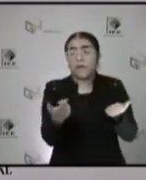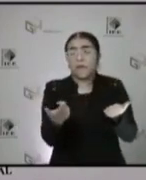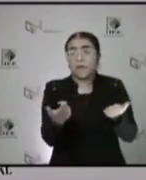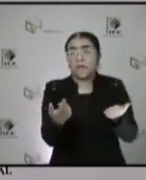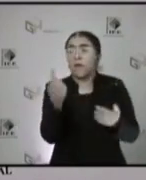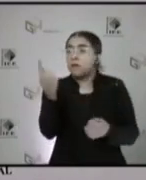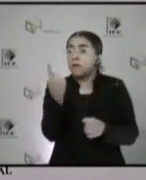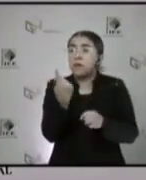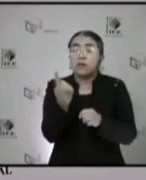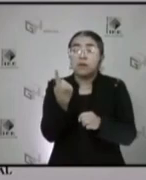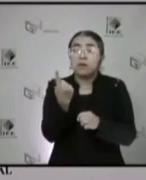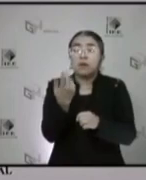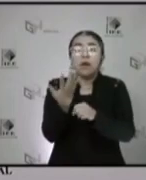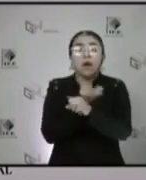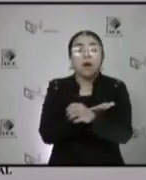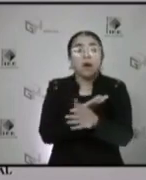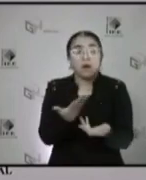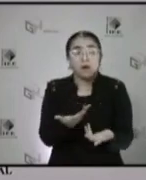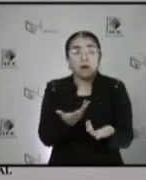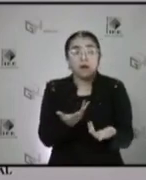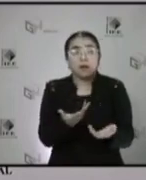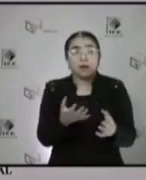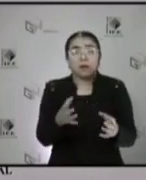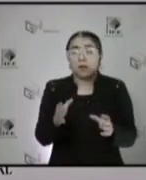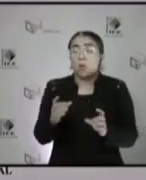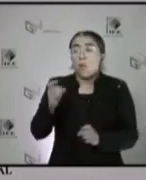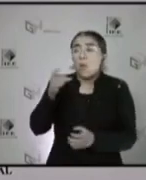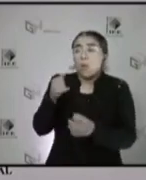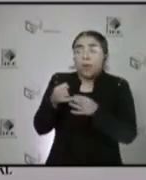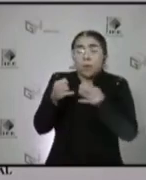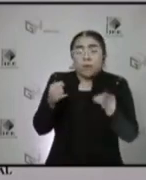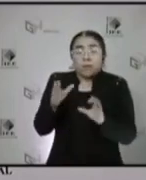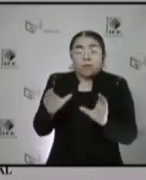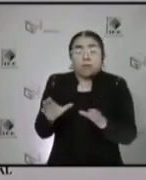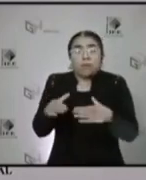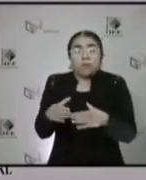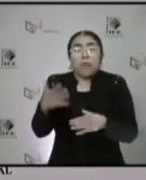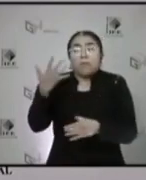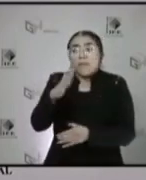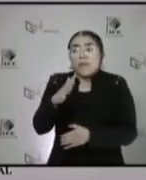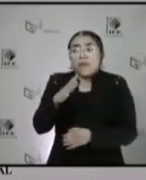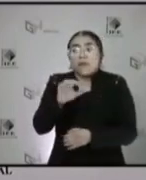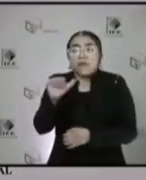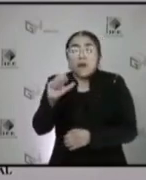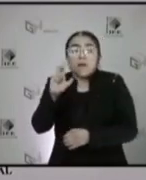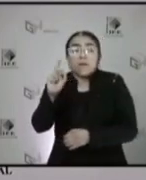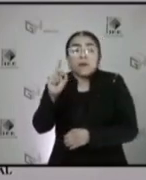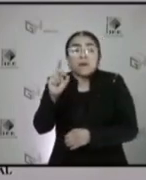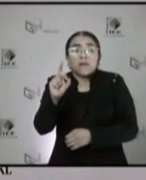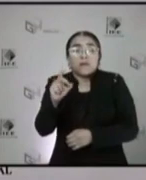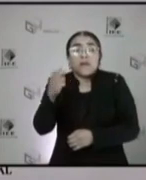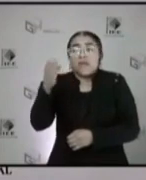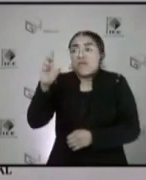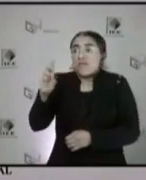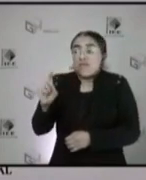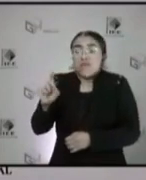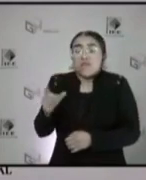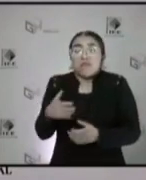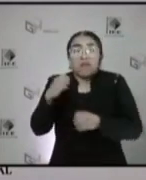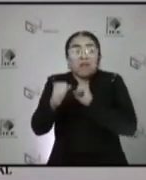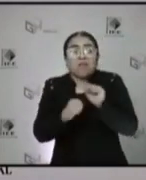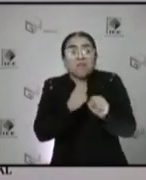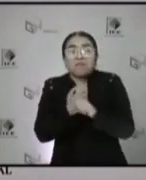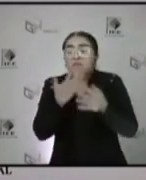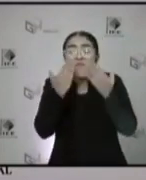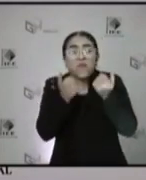estar la última comunidad de este estado, la más lejana dentro de 10, 20 o 30 años? No hay planeación, mientras no tengamos